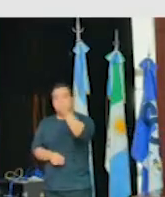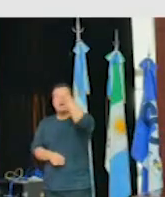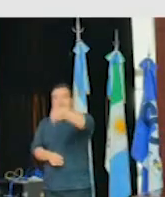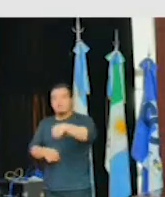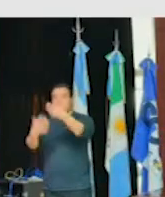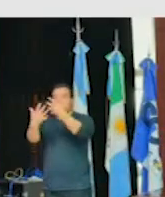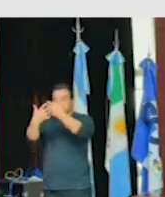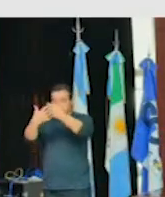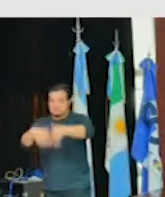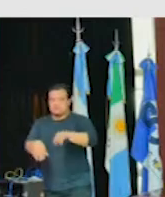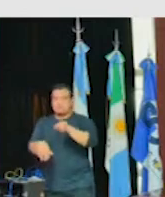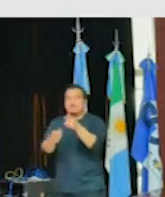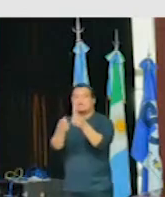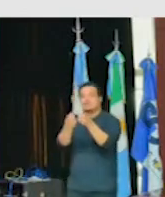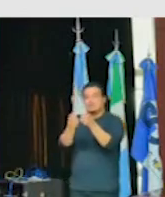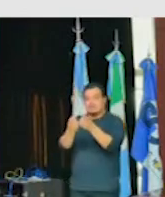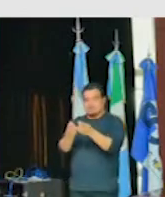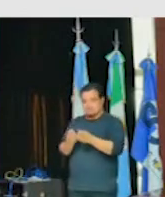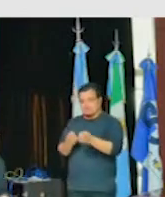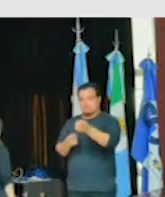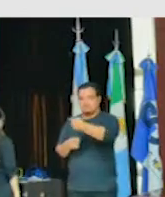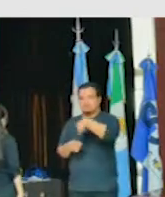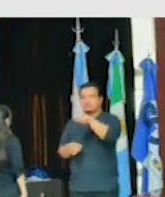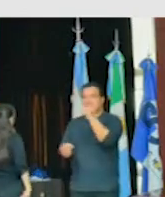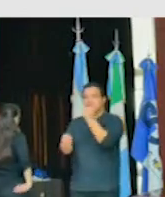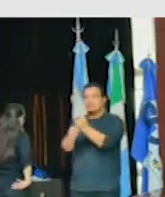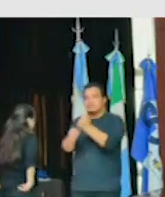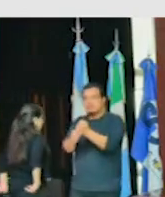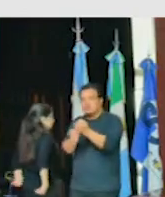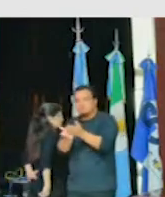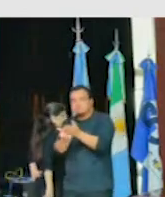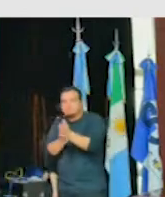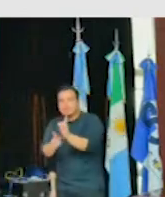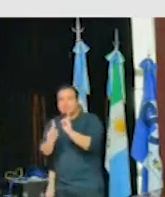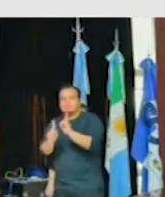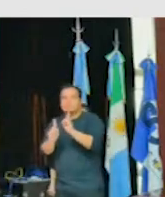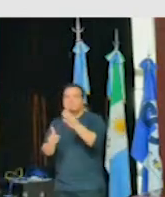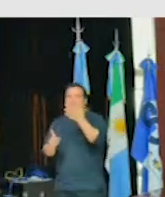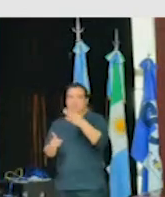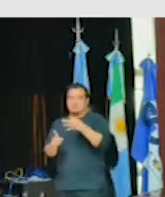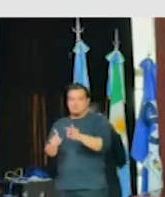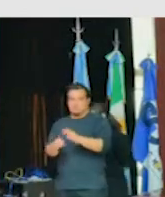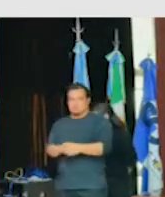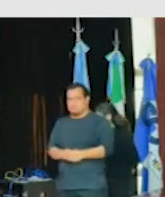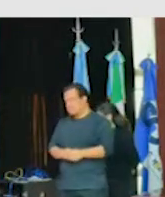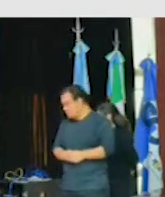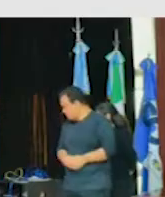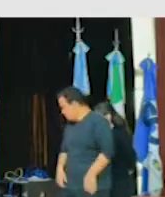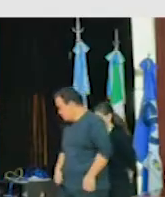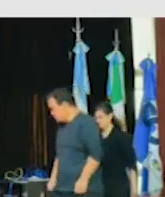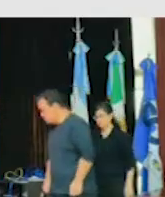te lleva a que funciones de determinada manera. Entonces, tenemos que hablar de humanización en la